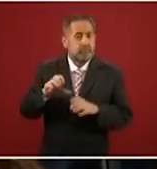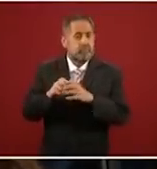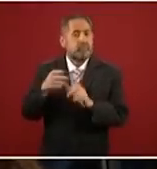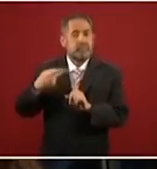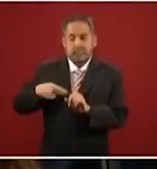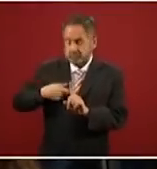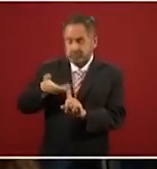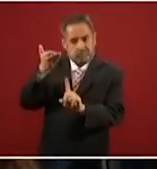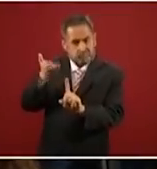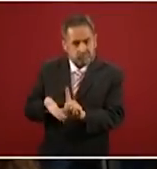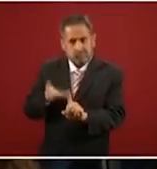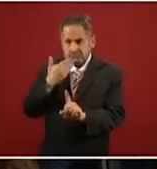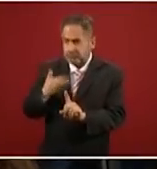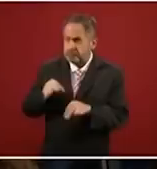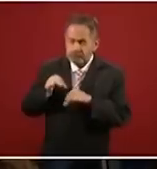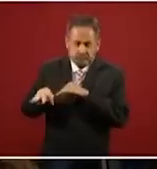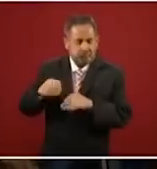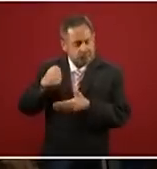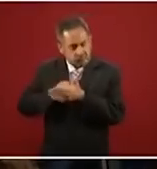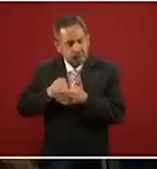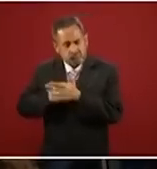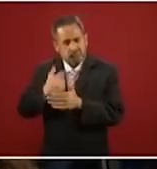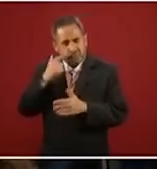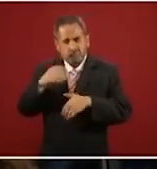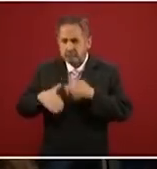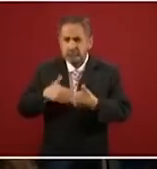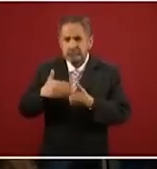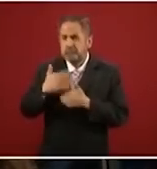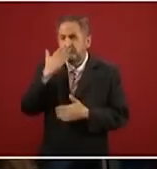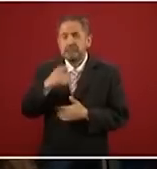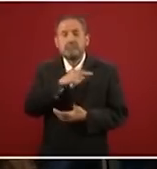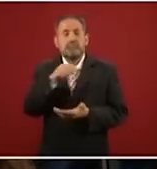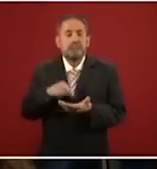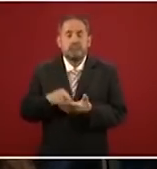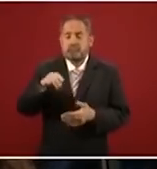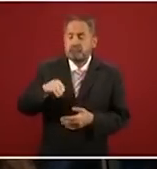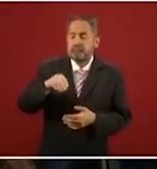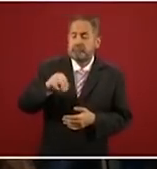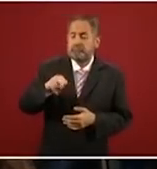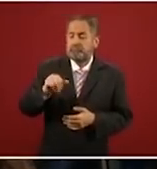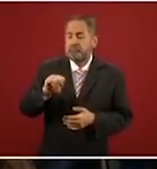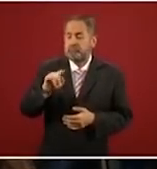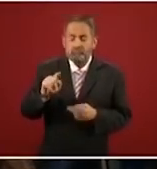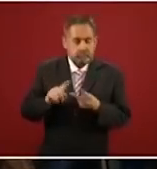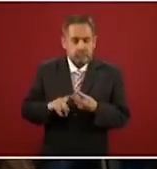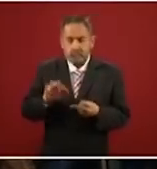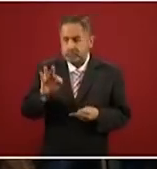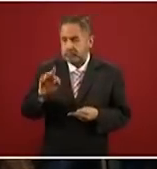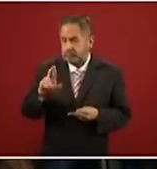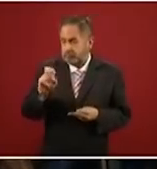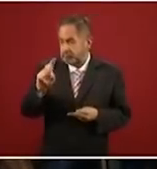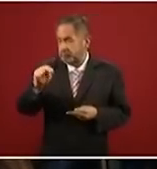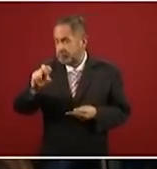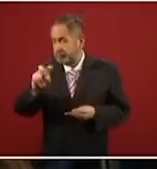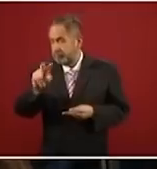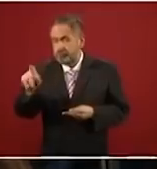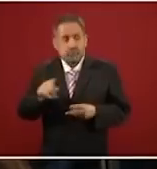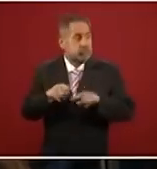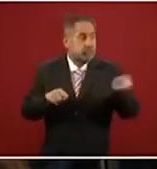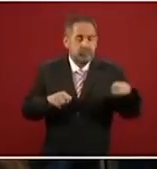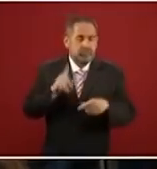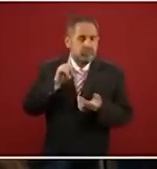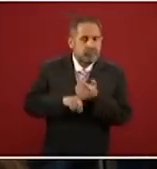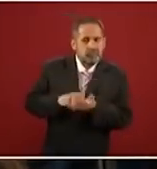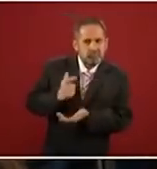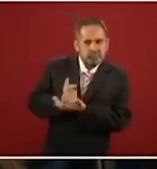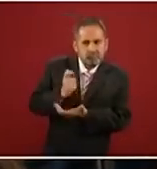persona que está haciendo la lucha en minatitlán veracruz fred navarro quienes están han sido amenazados de muerte si de hecho el